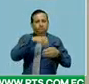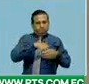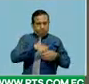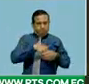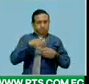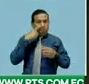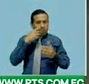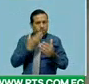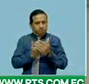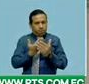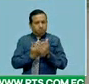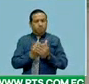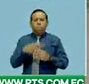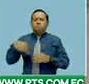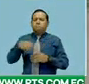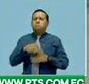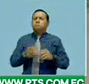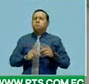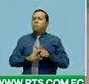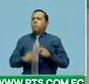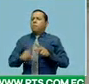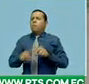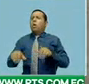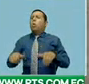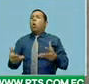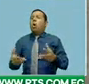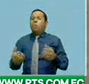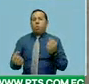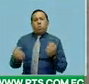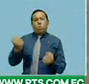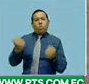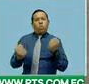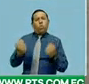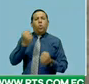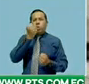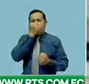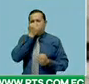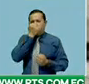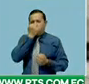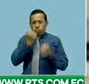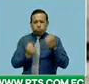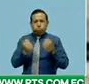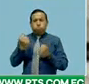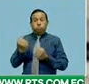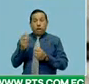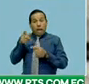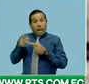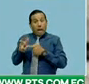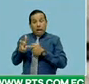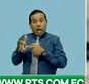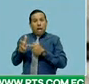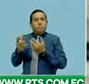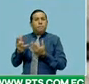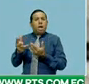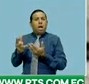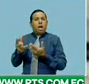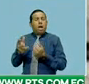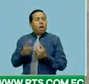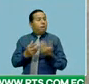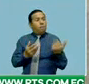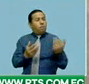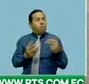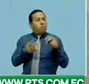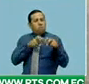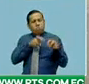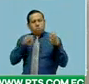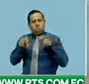centro comercial a bordo de un auto rojo, cuyo conductor los esperaba en la parte externa. A pocas cuadras abandonaron